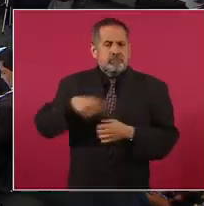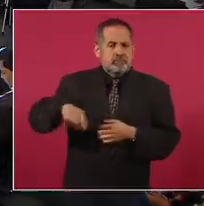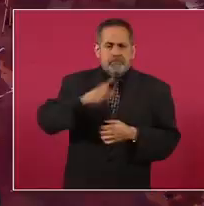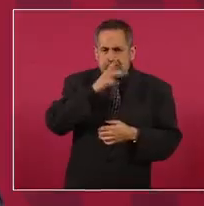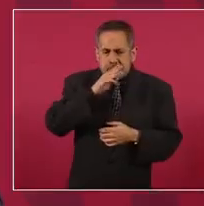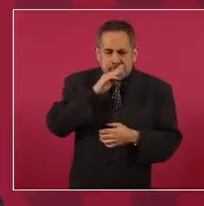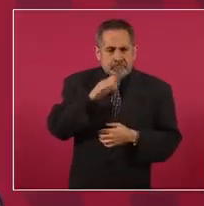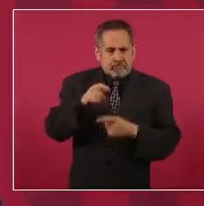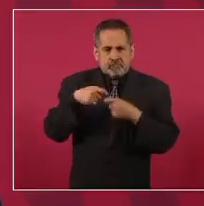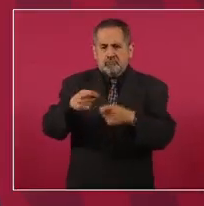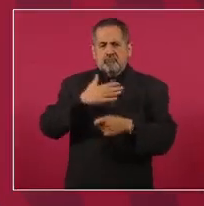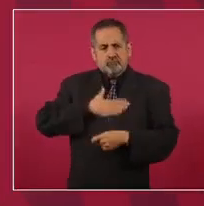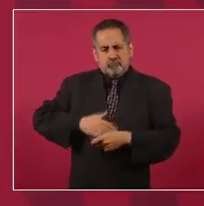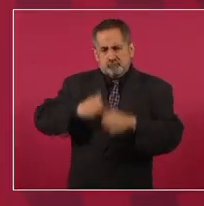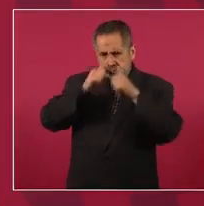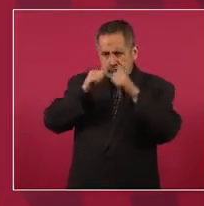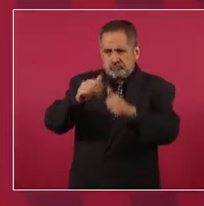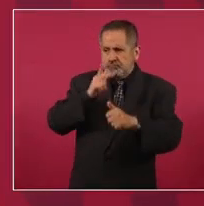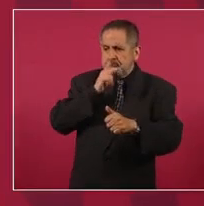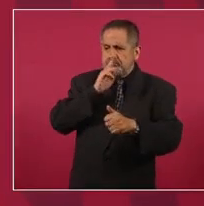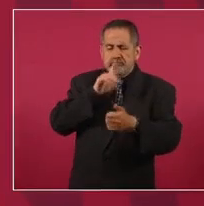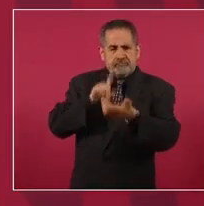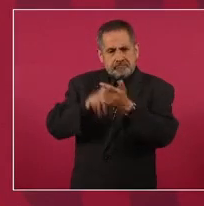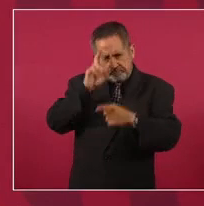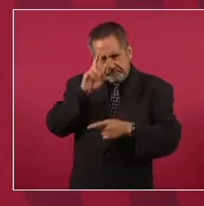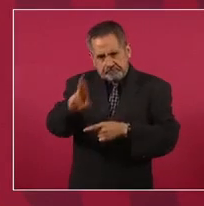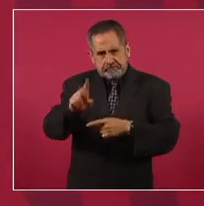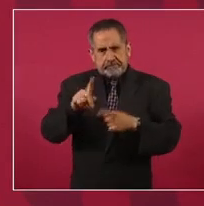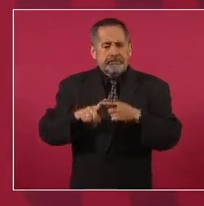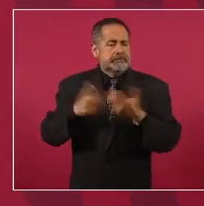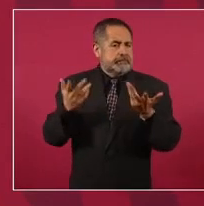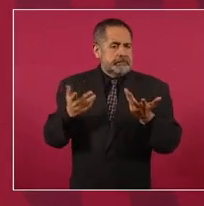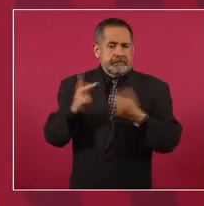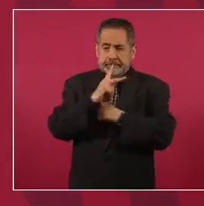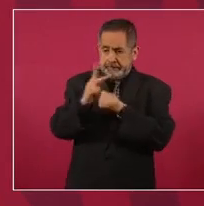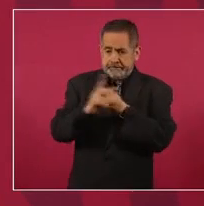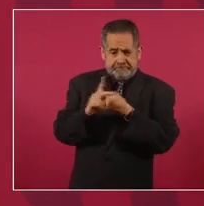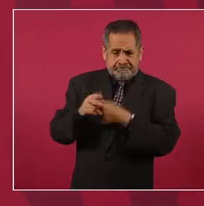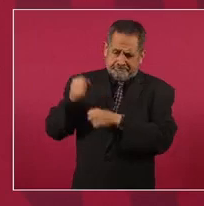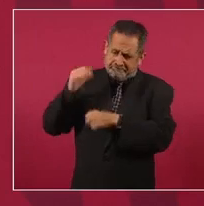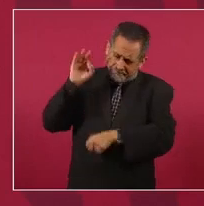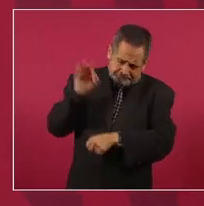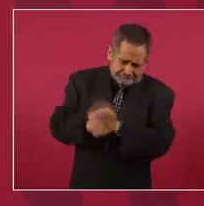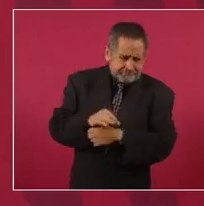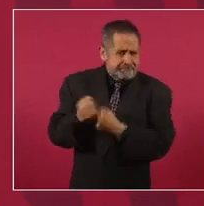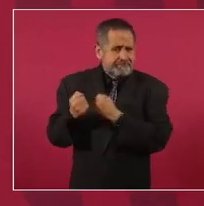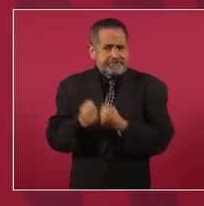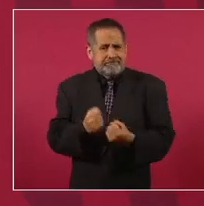padres, por la justicia al país, por fortalecer